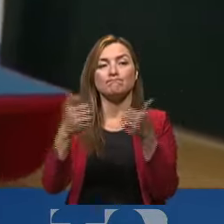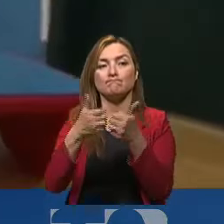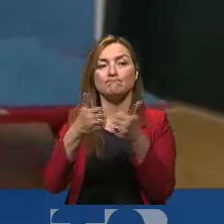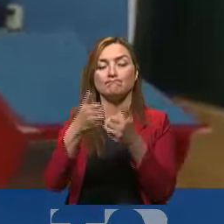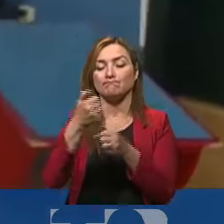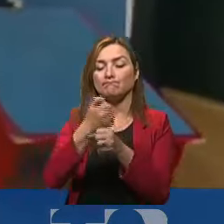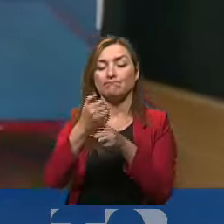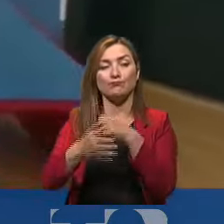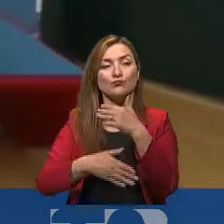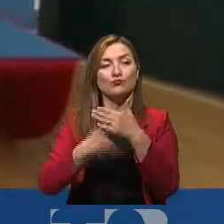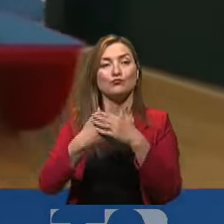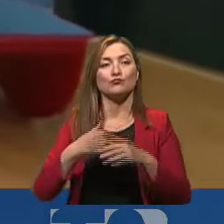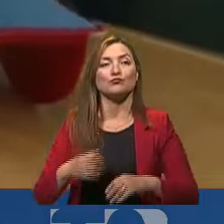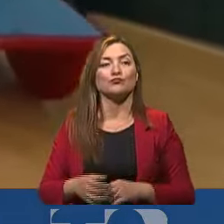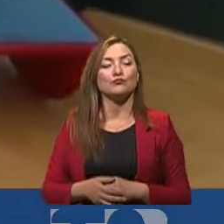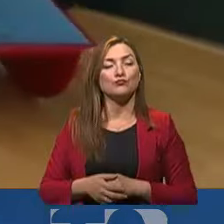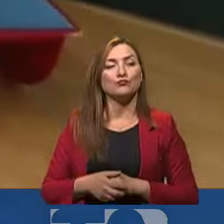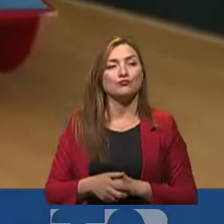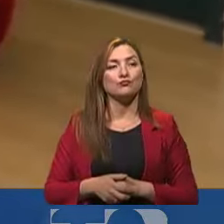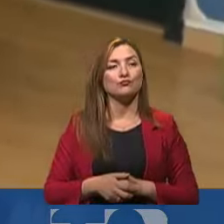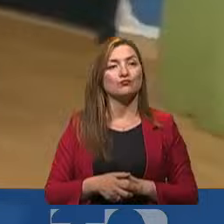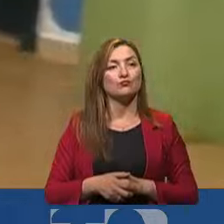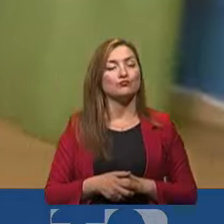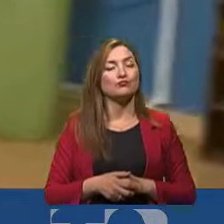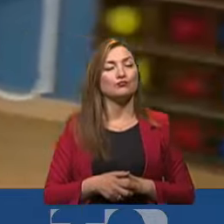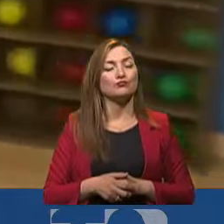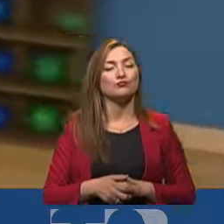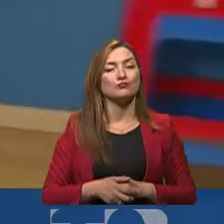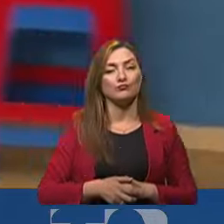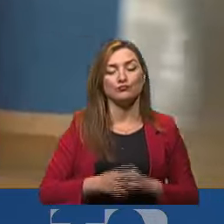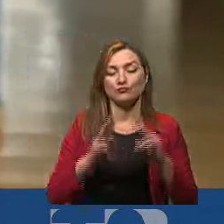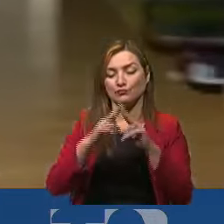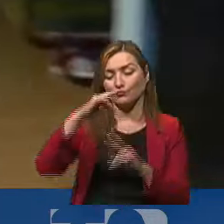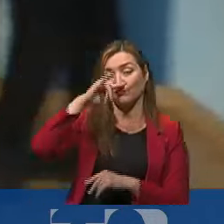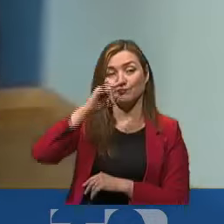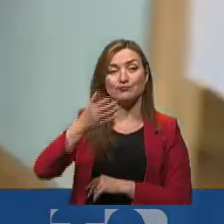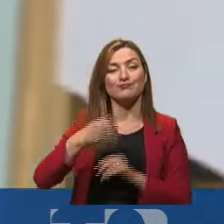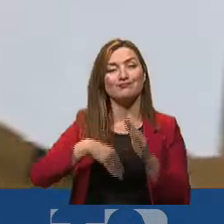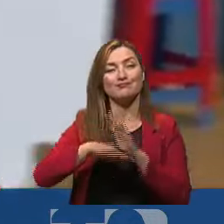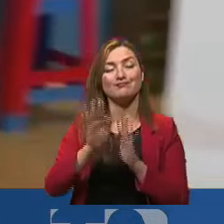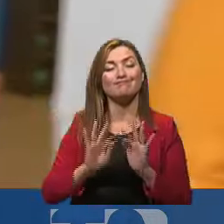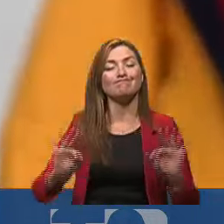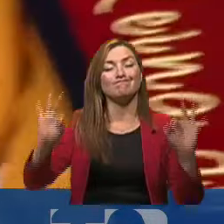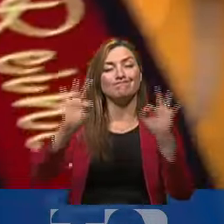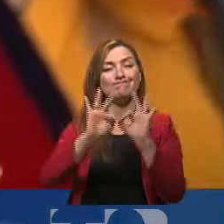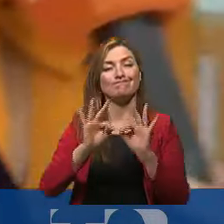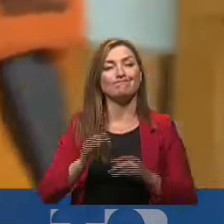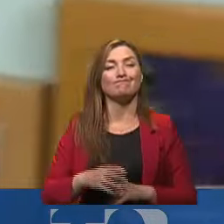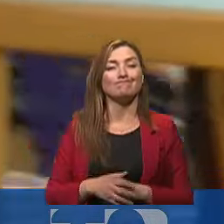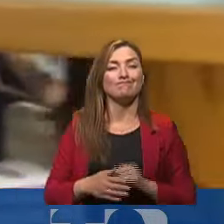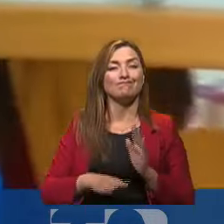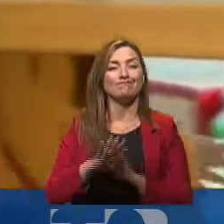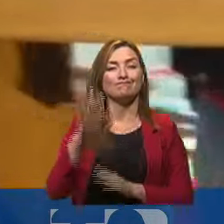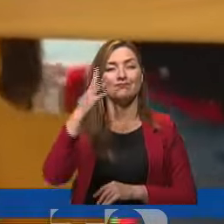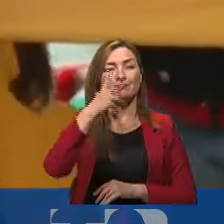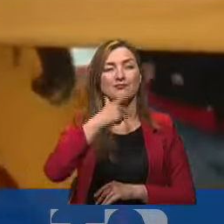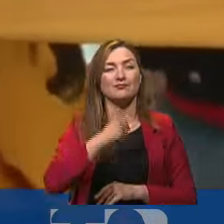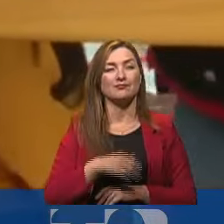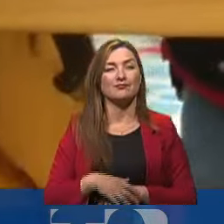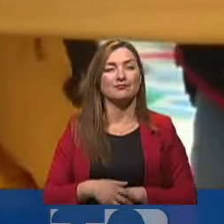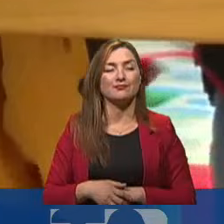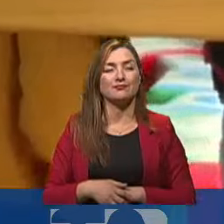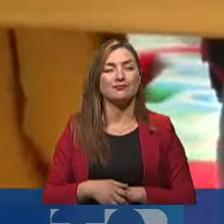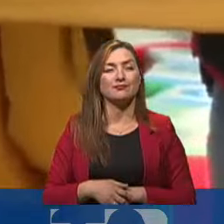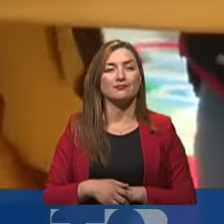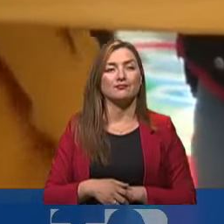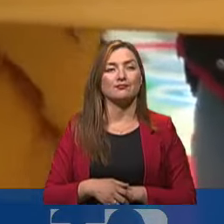equipo con el que contamos aquí, puedan conocer a nuestros niños. Y una de las cosas más importantes y más bonitas es que también pueden dejar